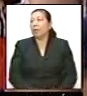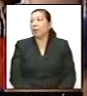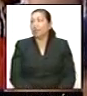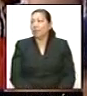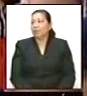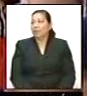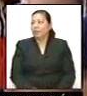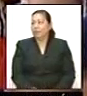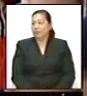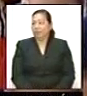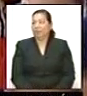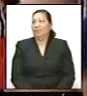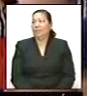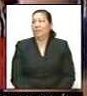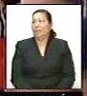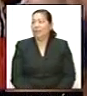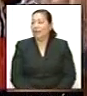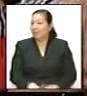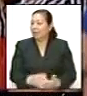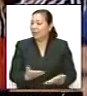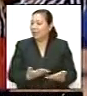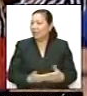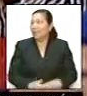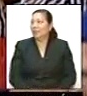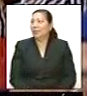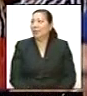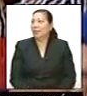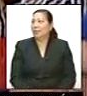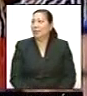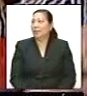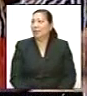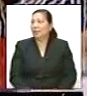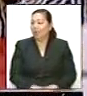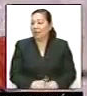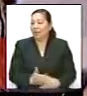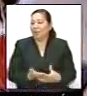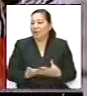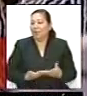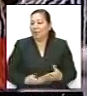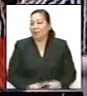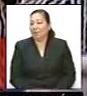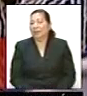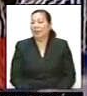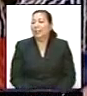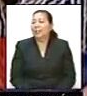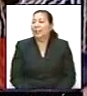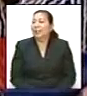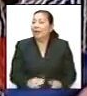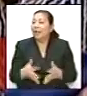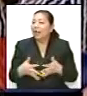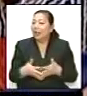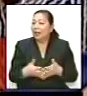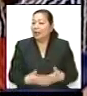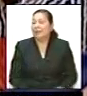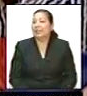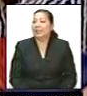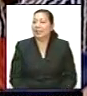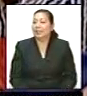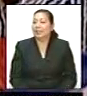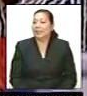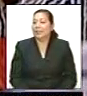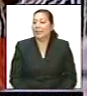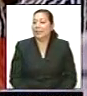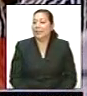porque nos está afectando a países de toda latinoamérica como es el tema de la inmigración